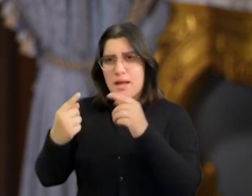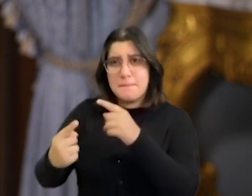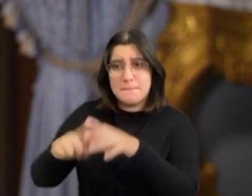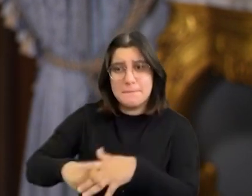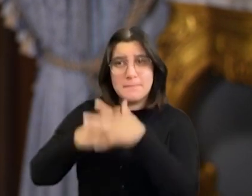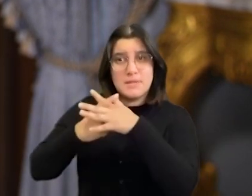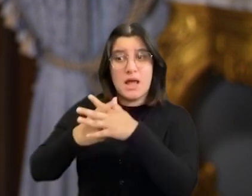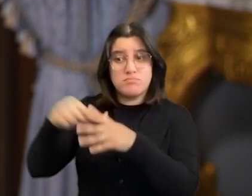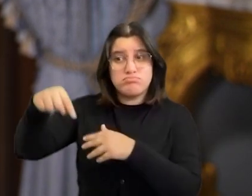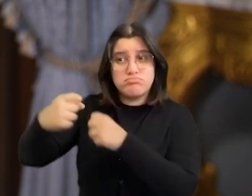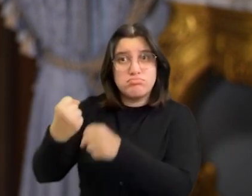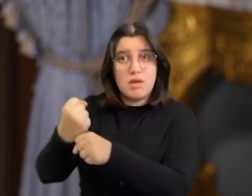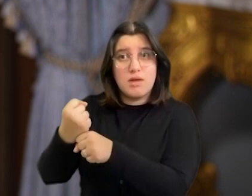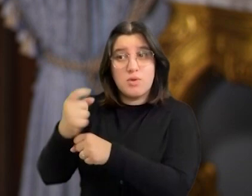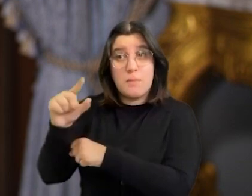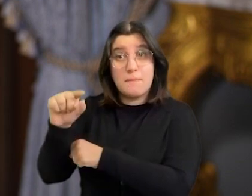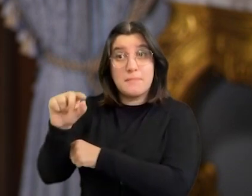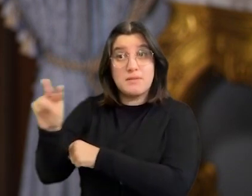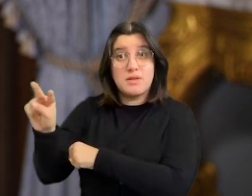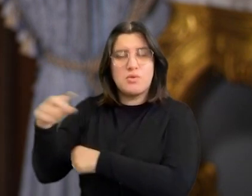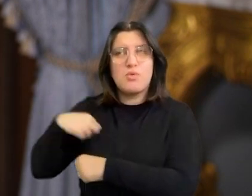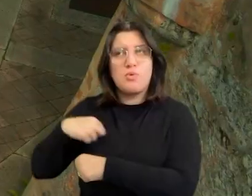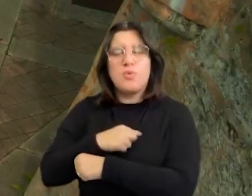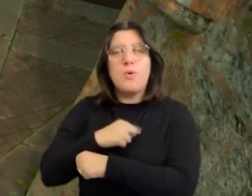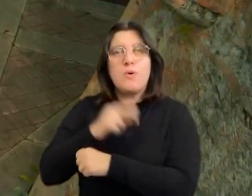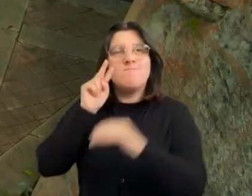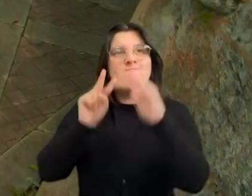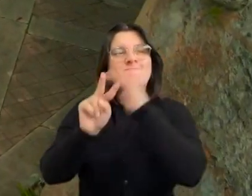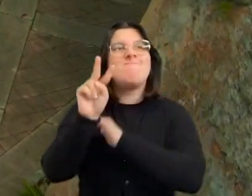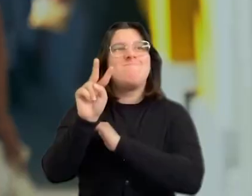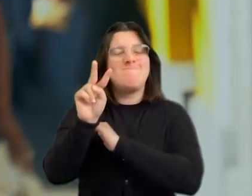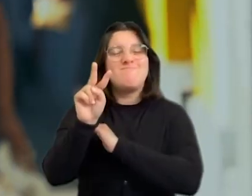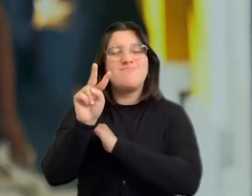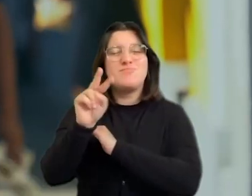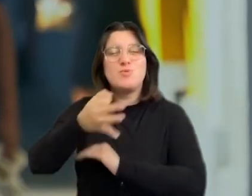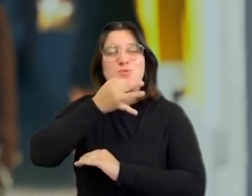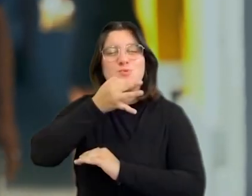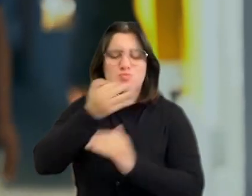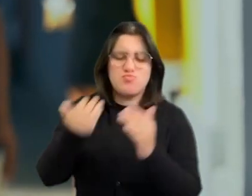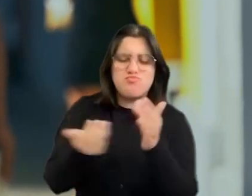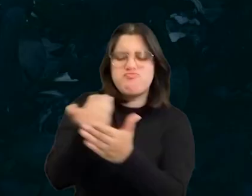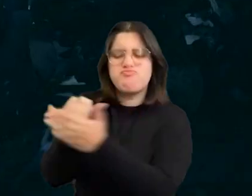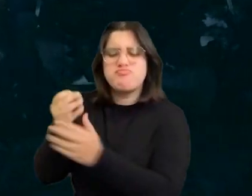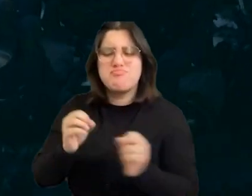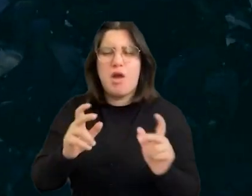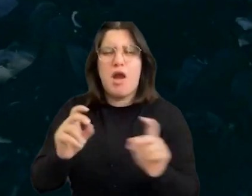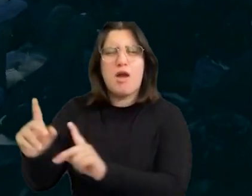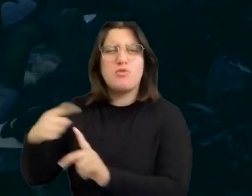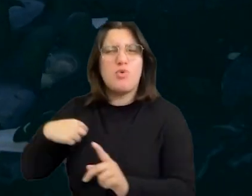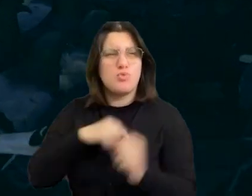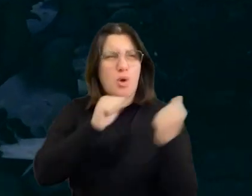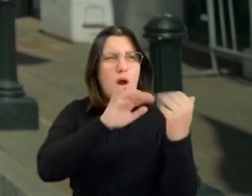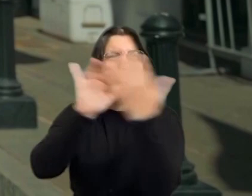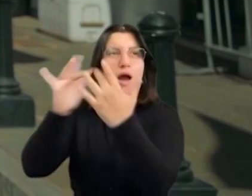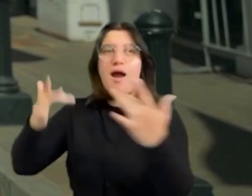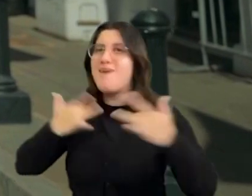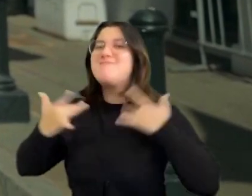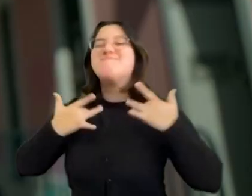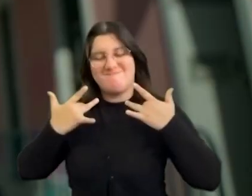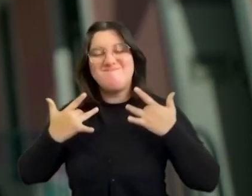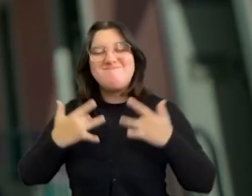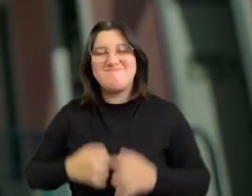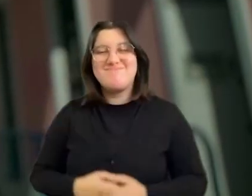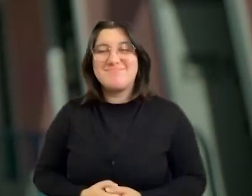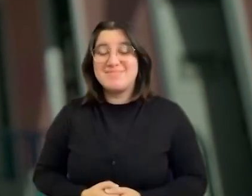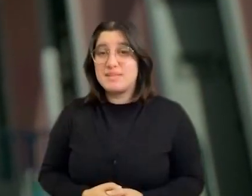2022 nos brinda gran esperanza y certeza de que estamos encaminados a recibir nuevas oportunidades y tener nuevos bríos que nos motiven.